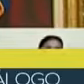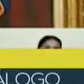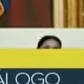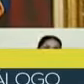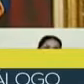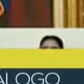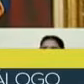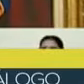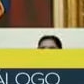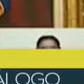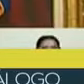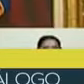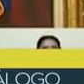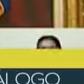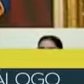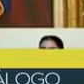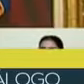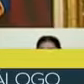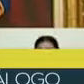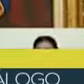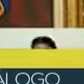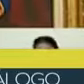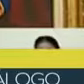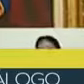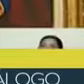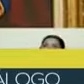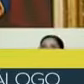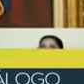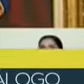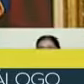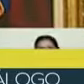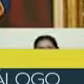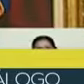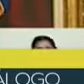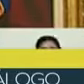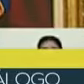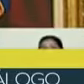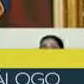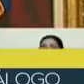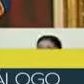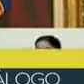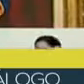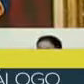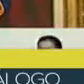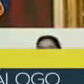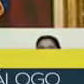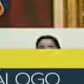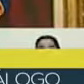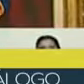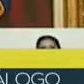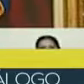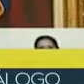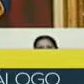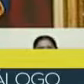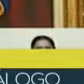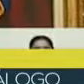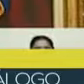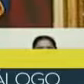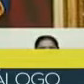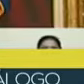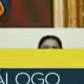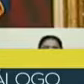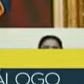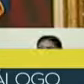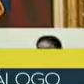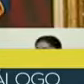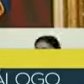acabarse. Yo soy antiimperialista. Nosotros somos antiimperialistas, como somos anticolonialistas, como somos antirracistas. Nadie